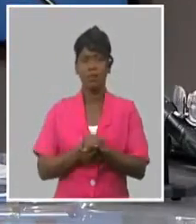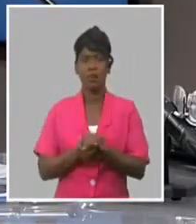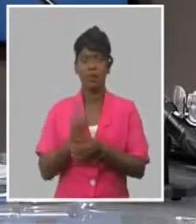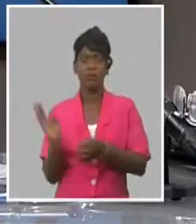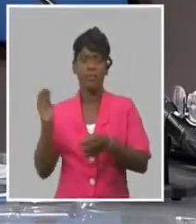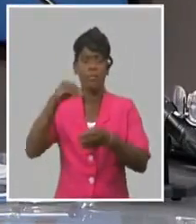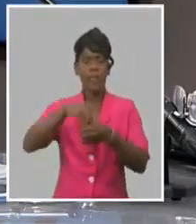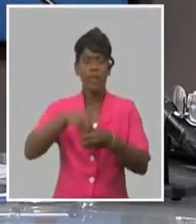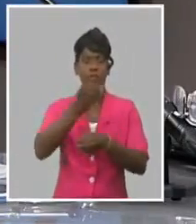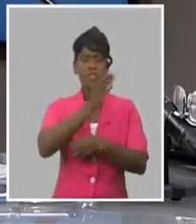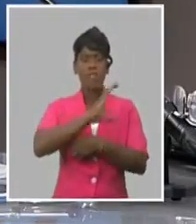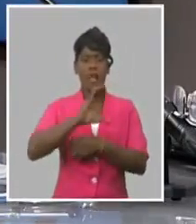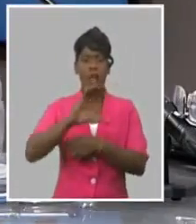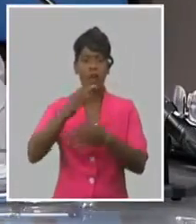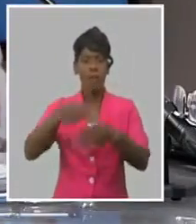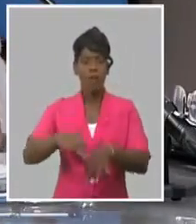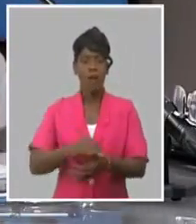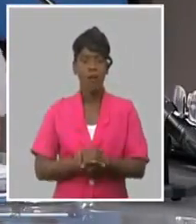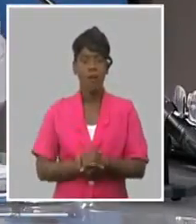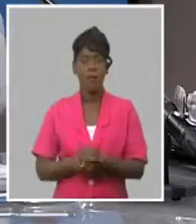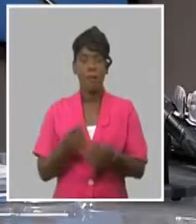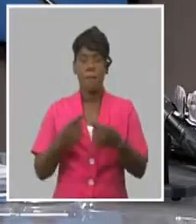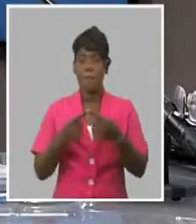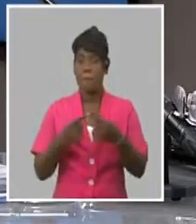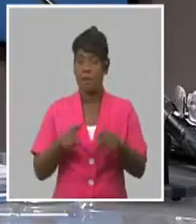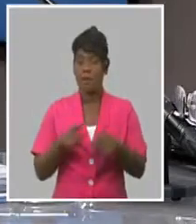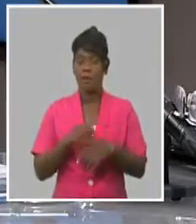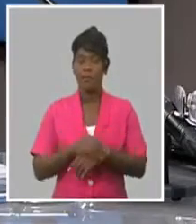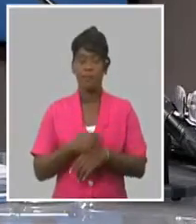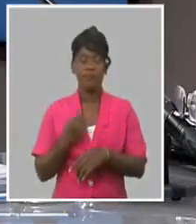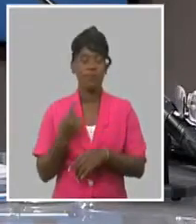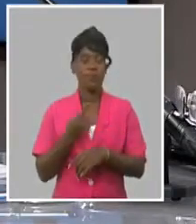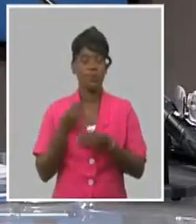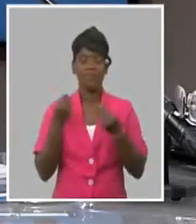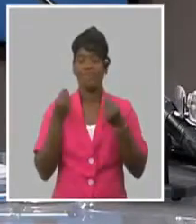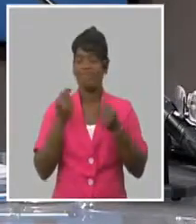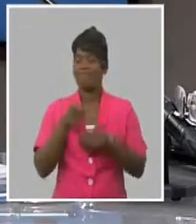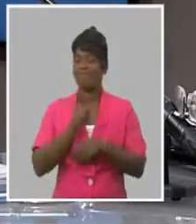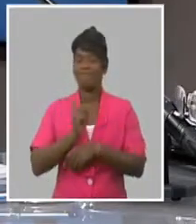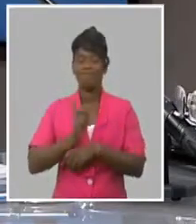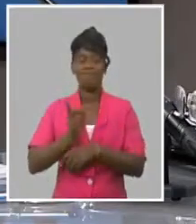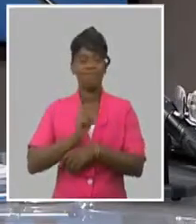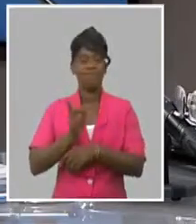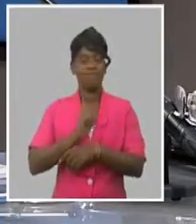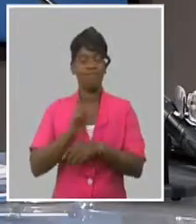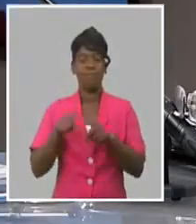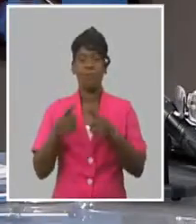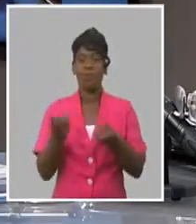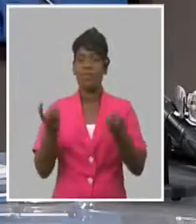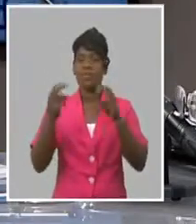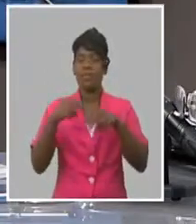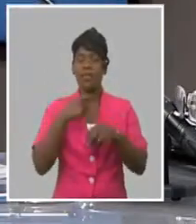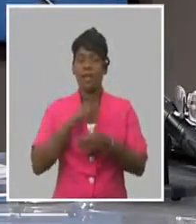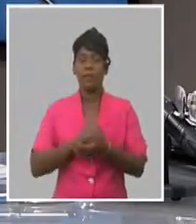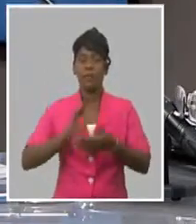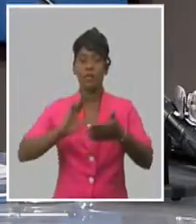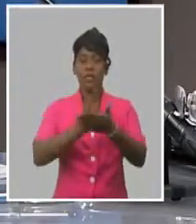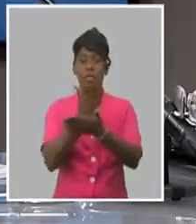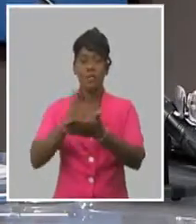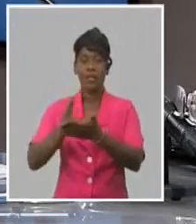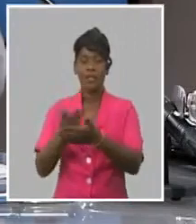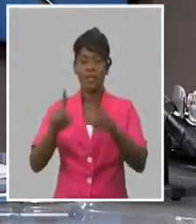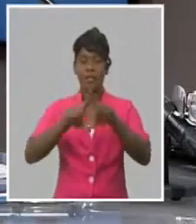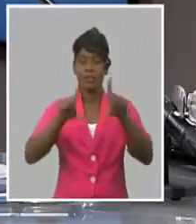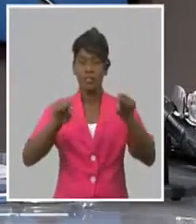salario. Pero después, cuando empezamos a estudiar esto con calma, nos dimos cuenta que quitar todos los subsidios de un